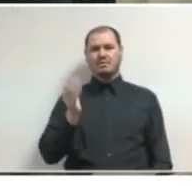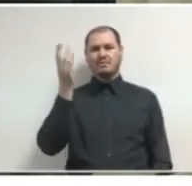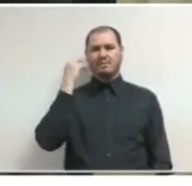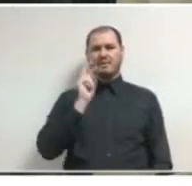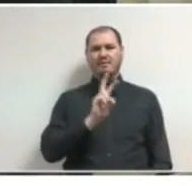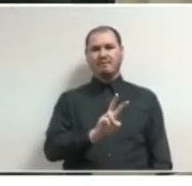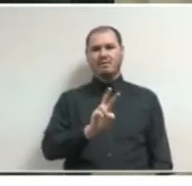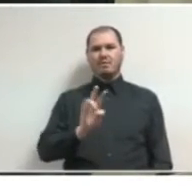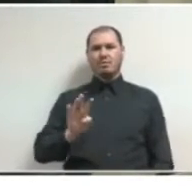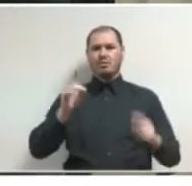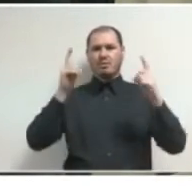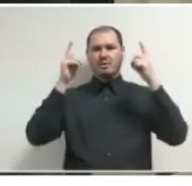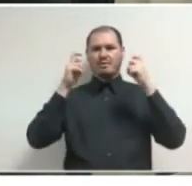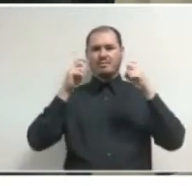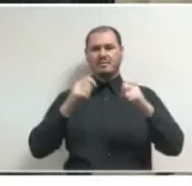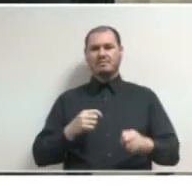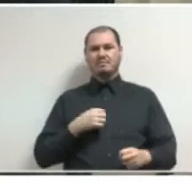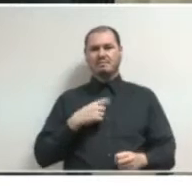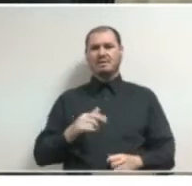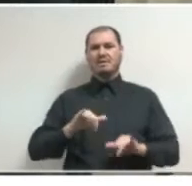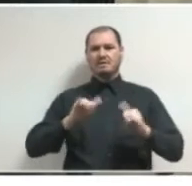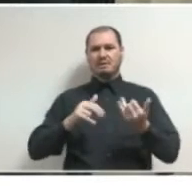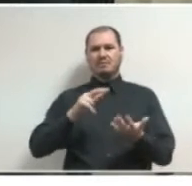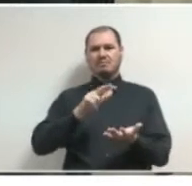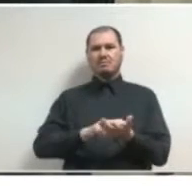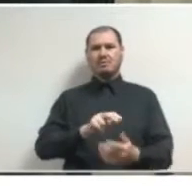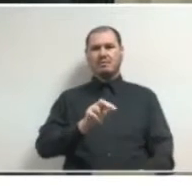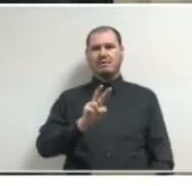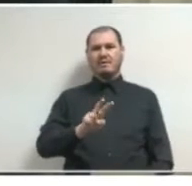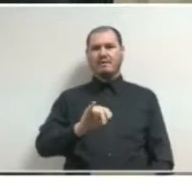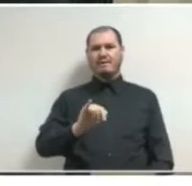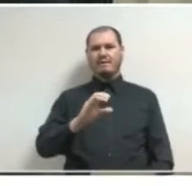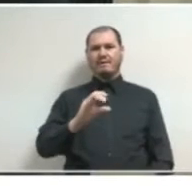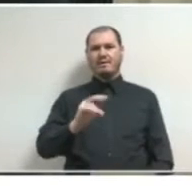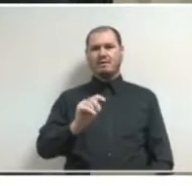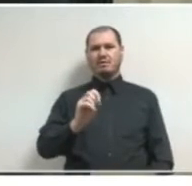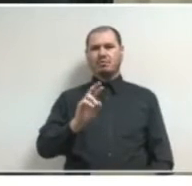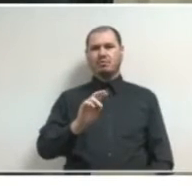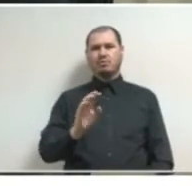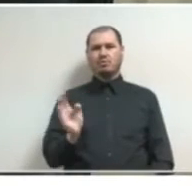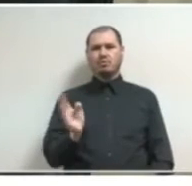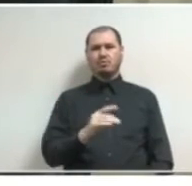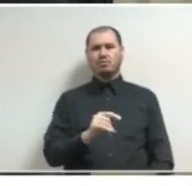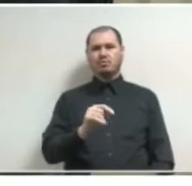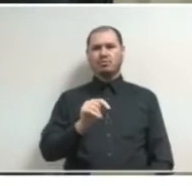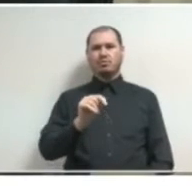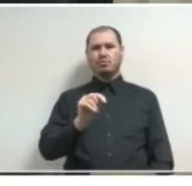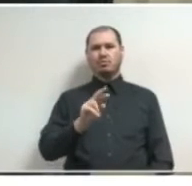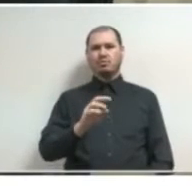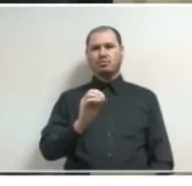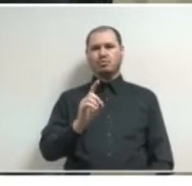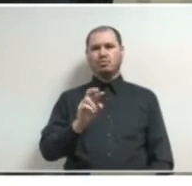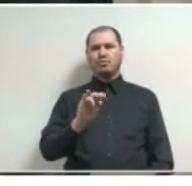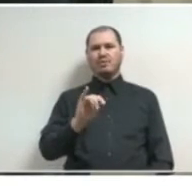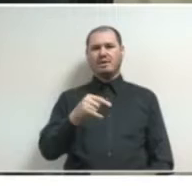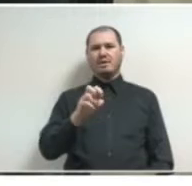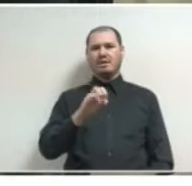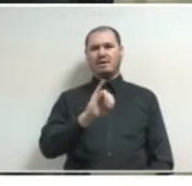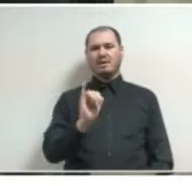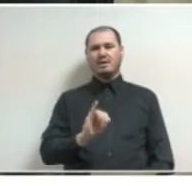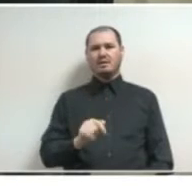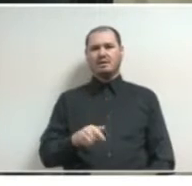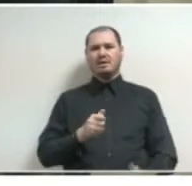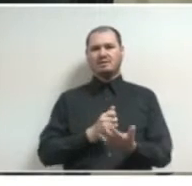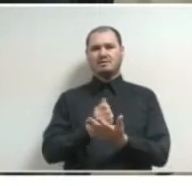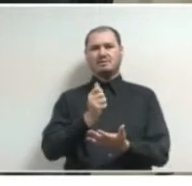Guarebape, UPP Víctor Rubén Rodríguez, coñe, confirma Yeil, asistente administrativo, dirección financiera